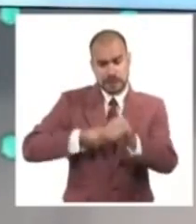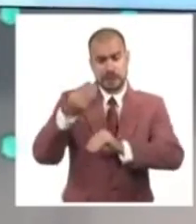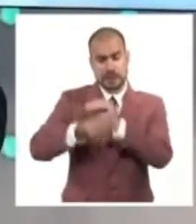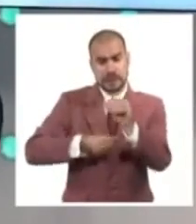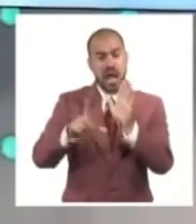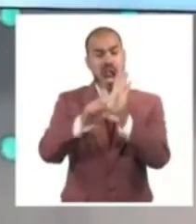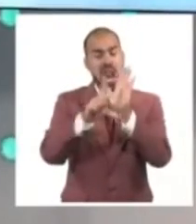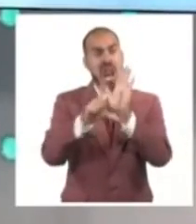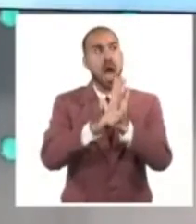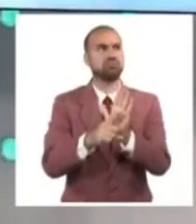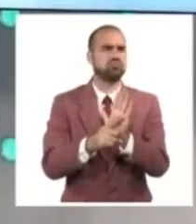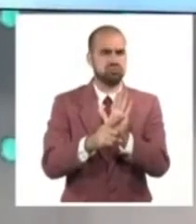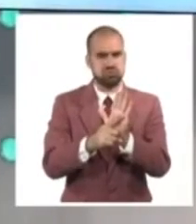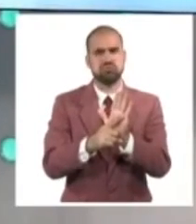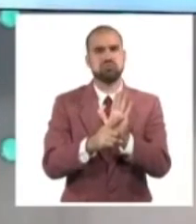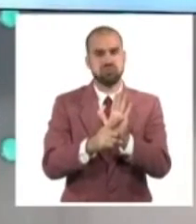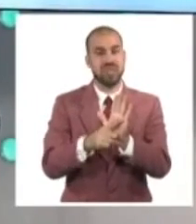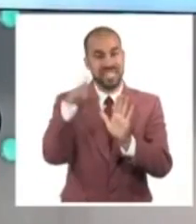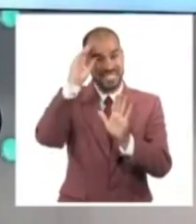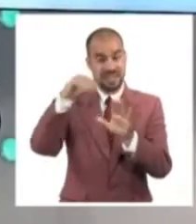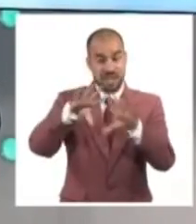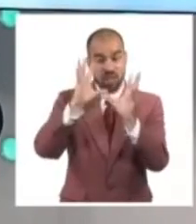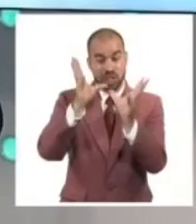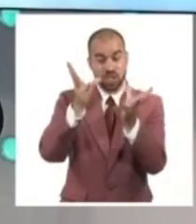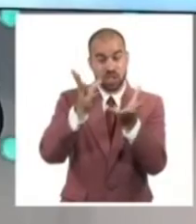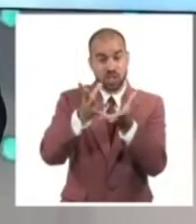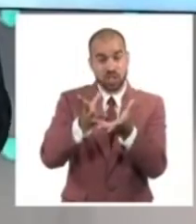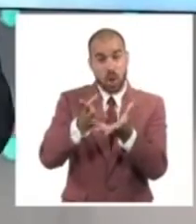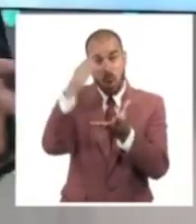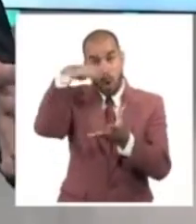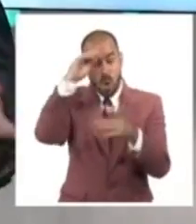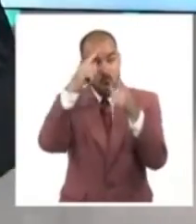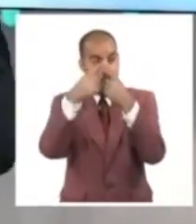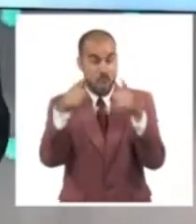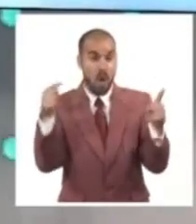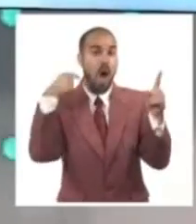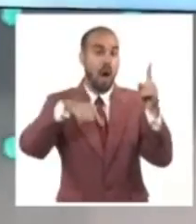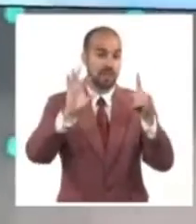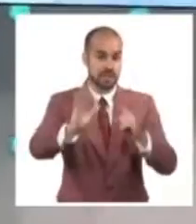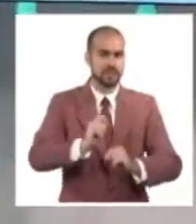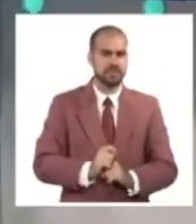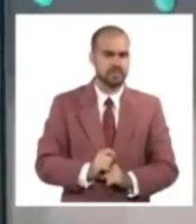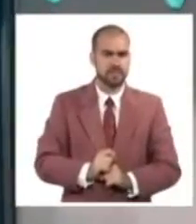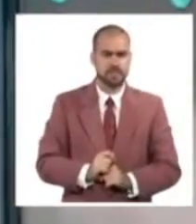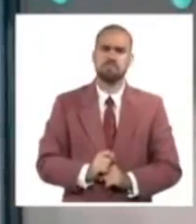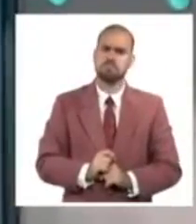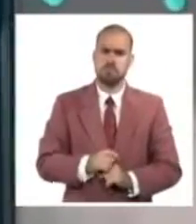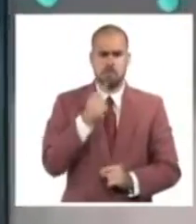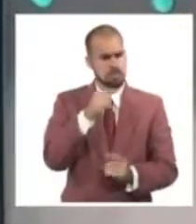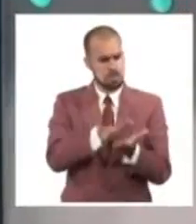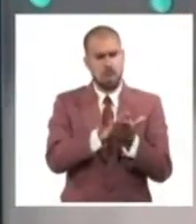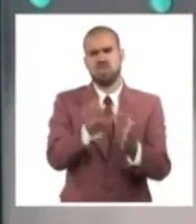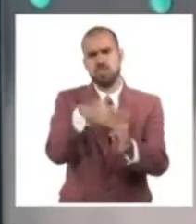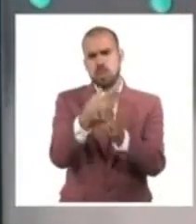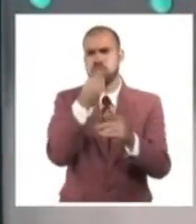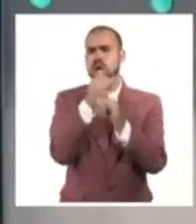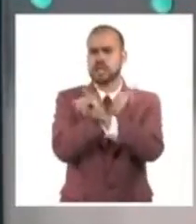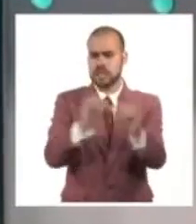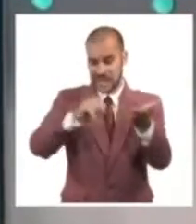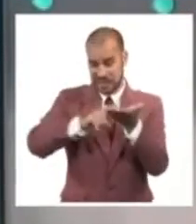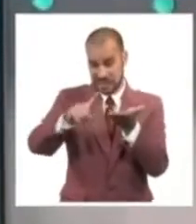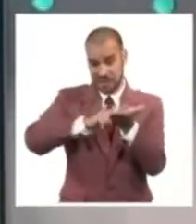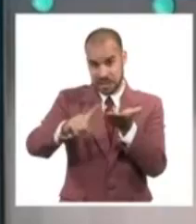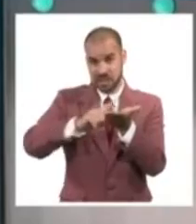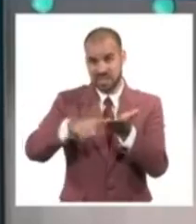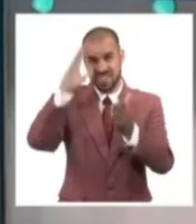eje, en el centro de todo lo que está ocurriendo en la nación en el día de hoy. Bueno, vamos a estar brindando muchísima información durante toda esta semana en torno a